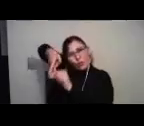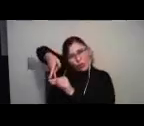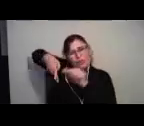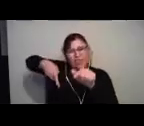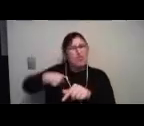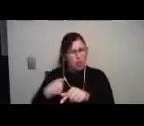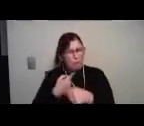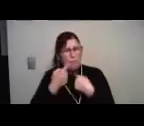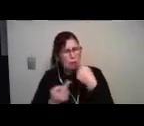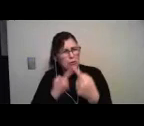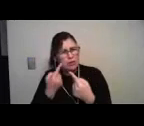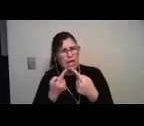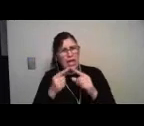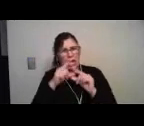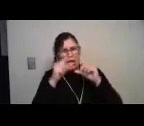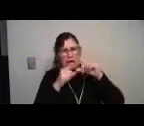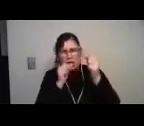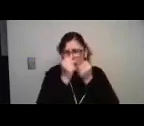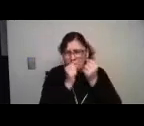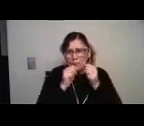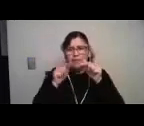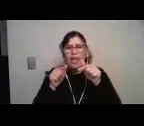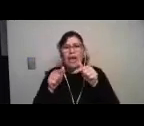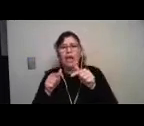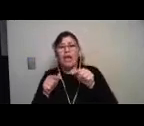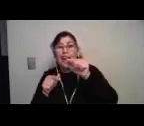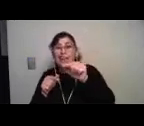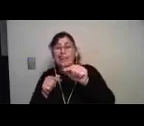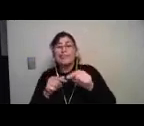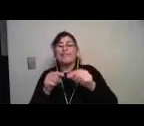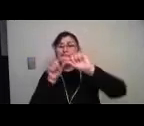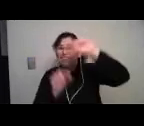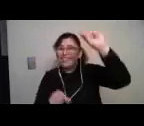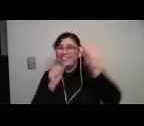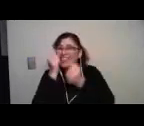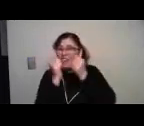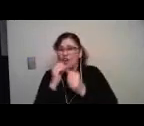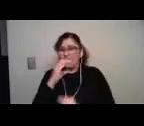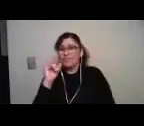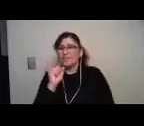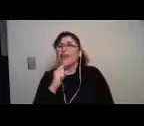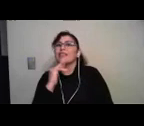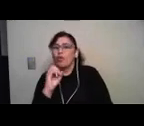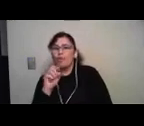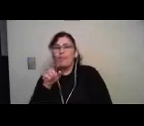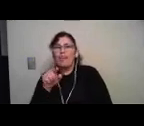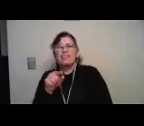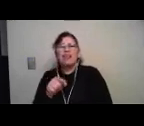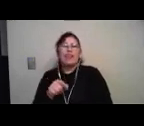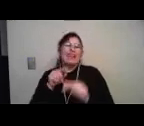en neuro, pero se los voy a contar acá. El nervio ciático se origina en esta zona, ¿cierto? Y es la neuropatía periférica más